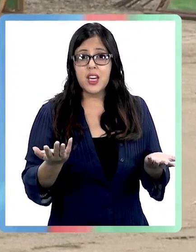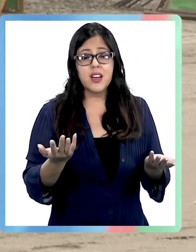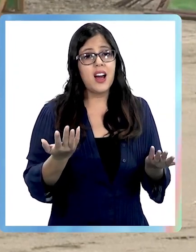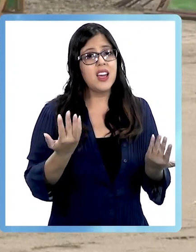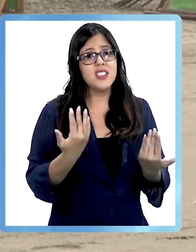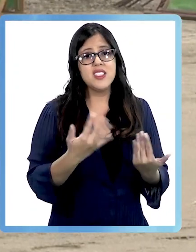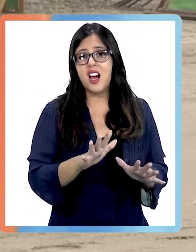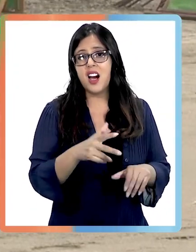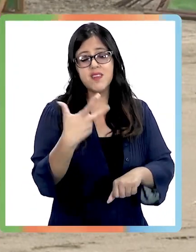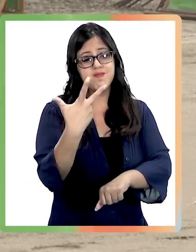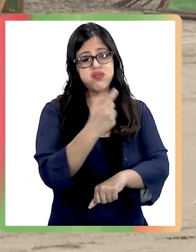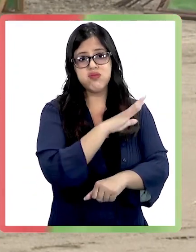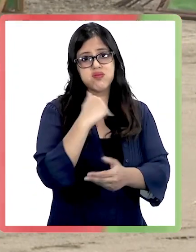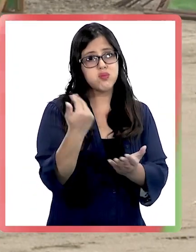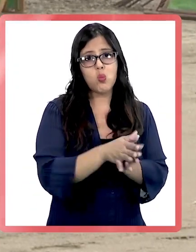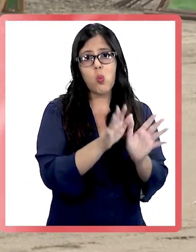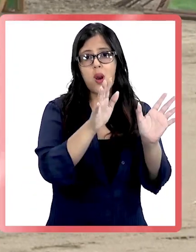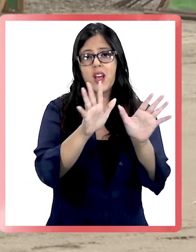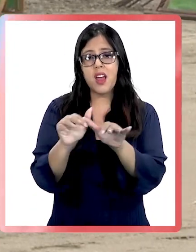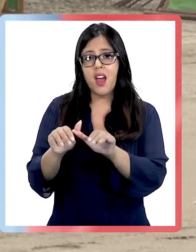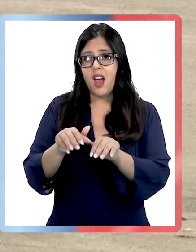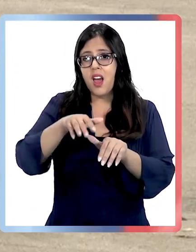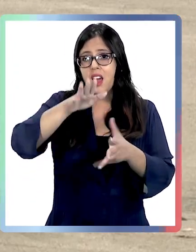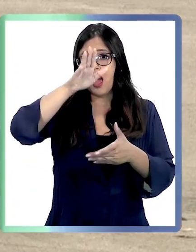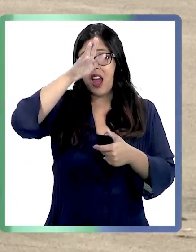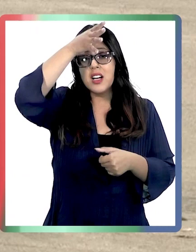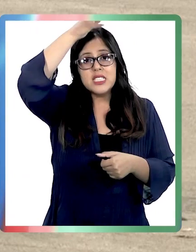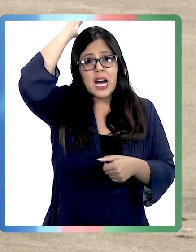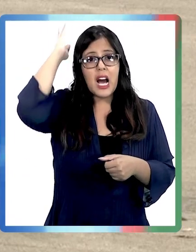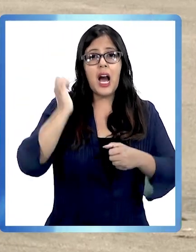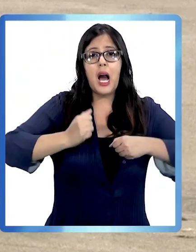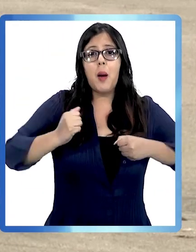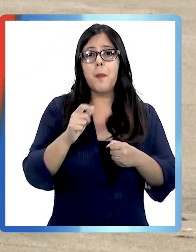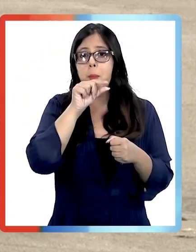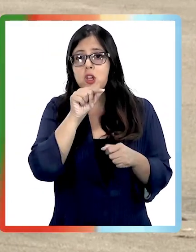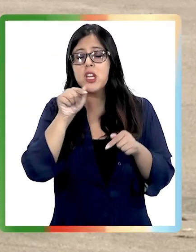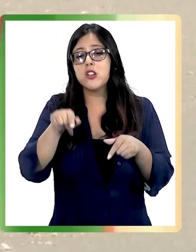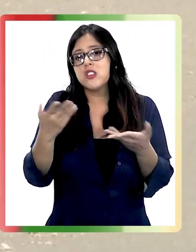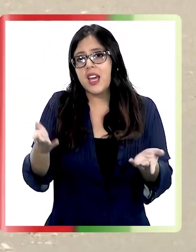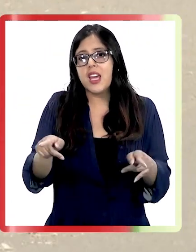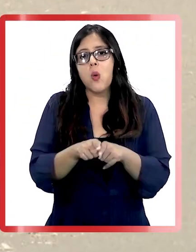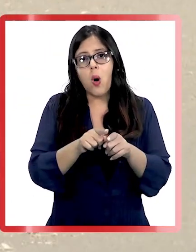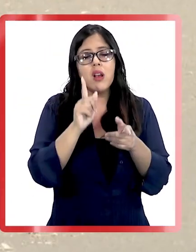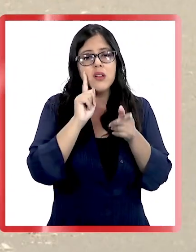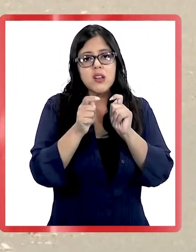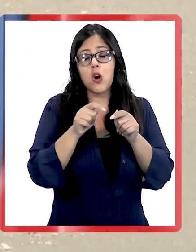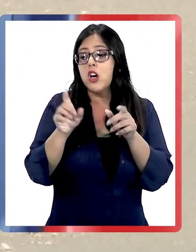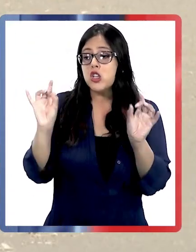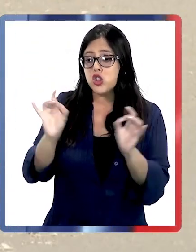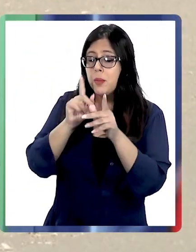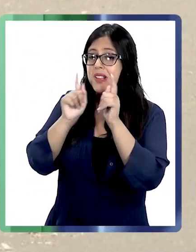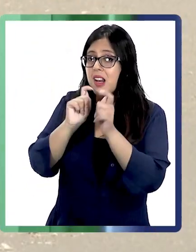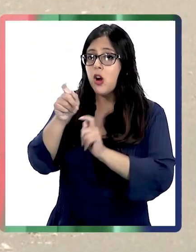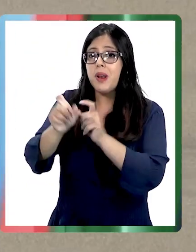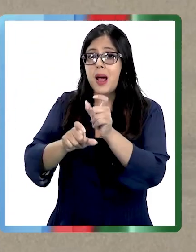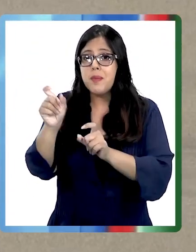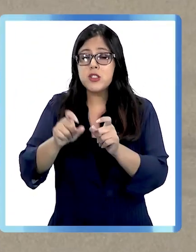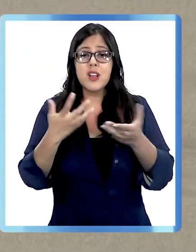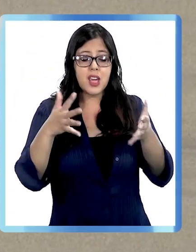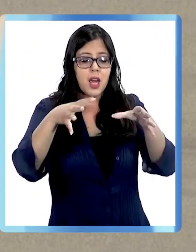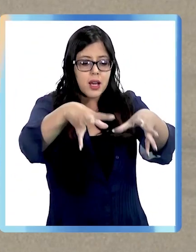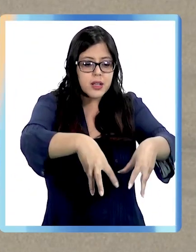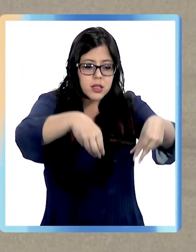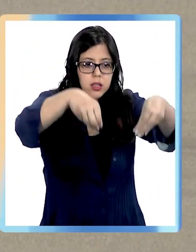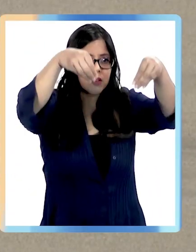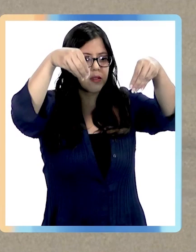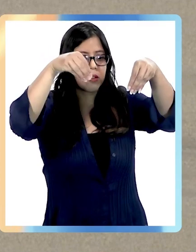se eliminan las aves, así que tampoco es que aun cuando se hubiera contagio tendrían riesgo. Entonces, el riesgo para el ser humano es